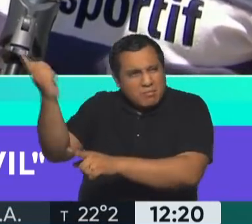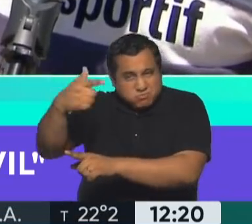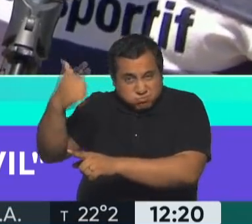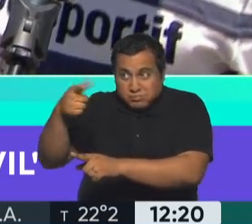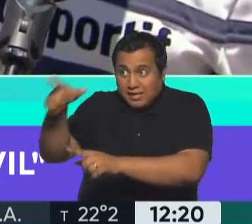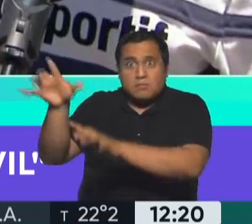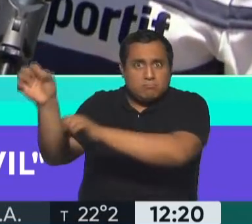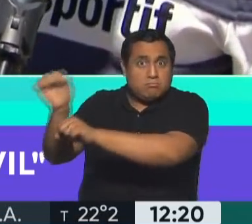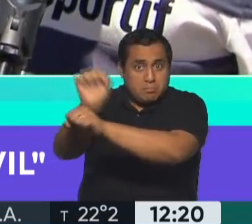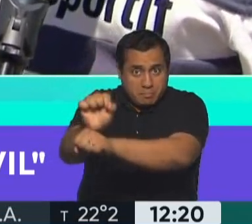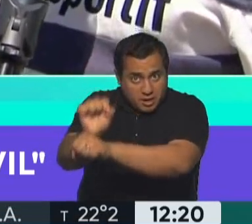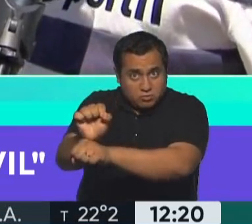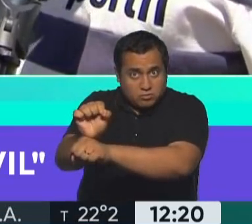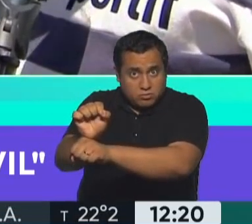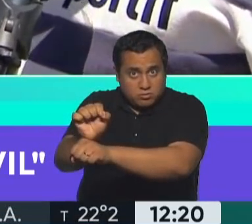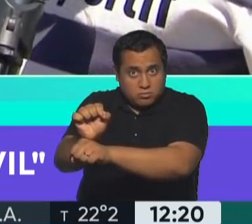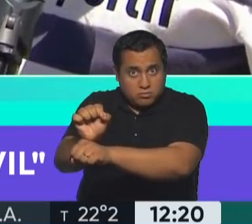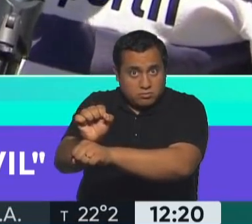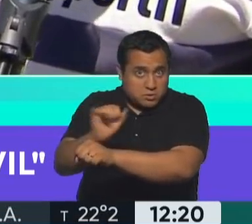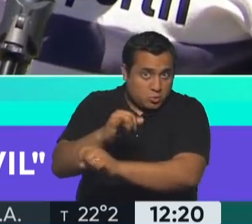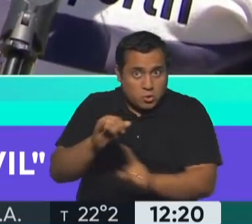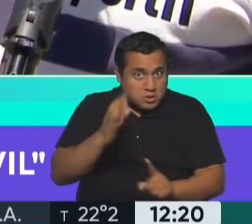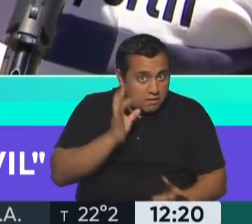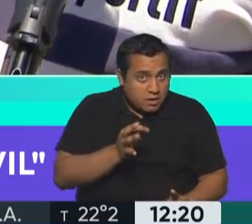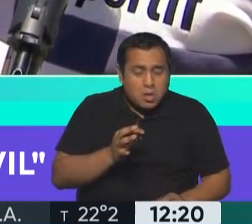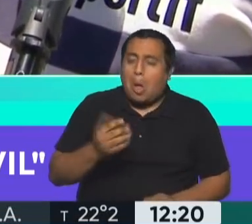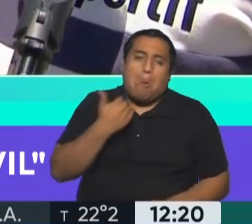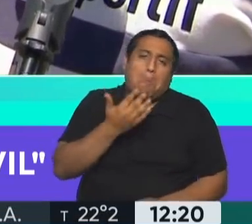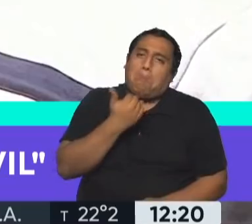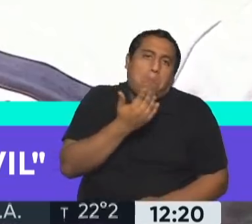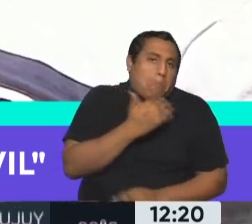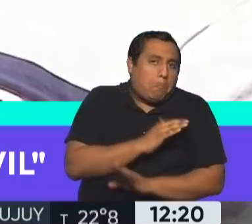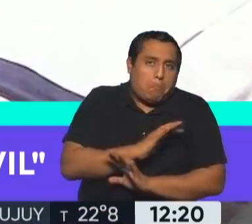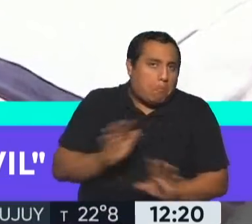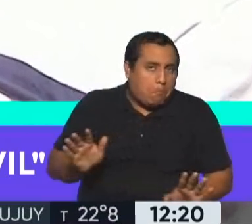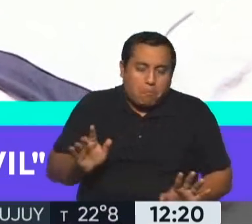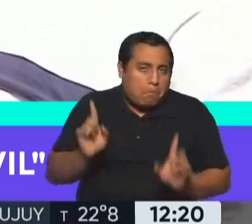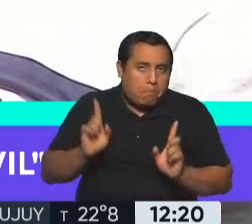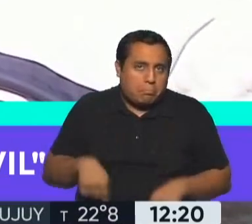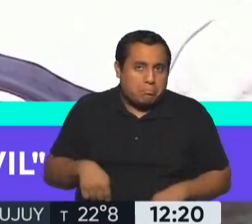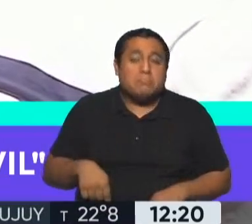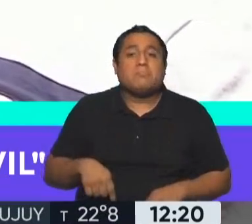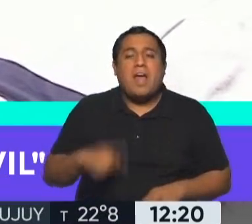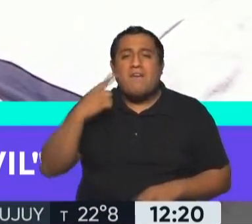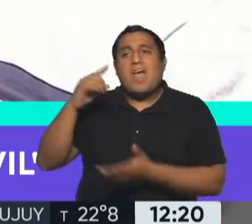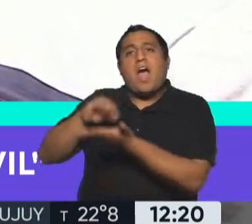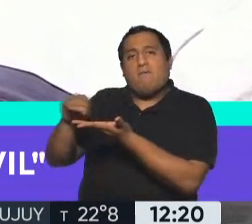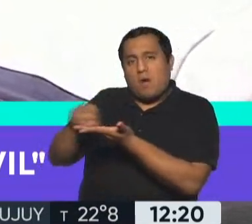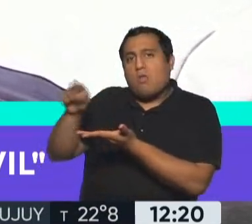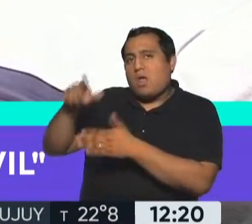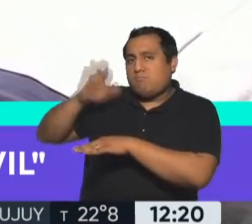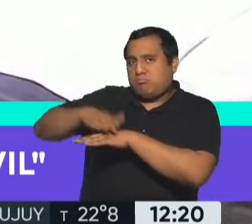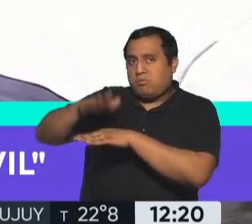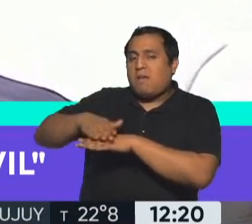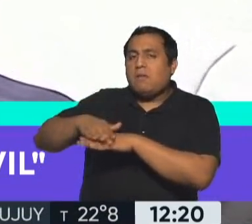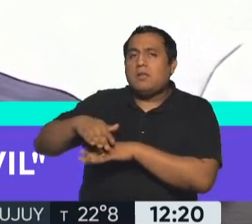desplazados? No sabemos nada. No, desconocemos el caso. Ahora tenemos nuestro abogado que se está cargando de la